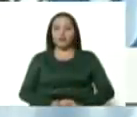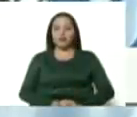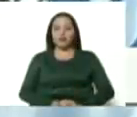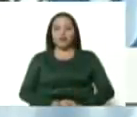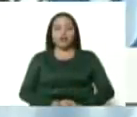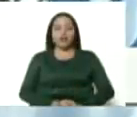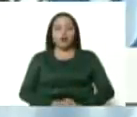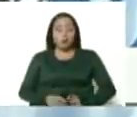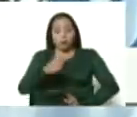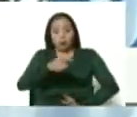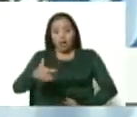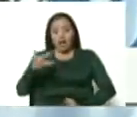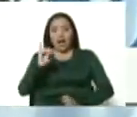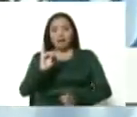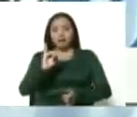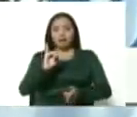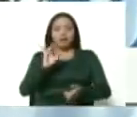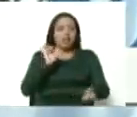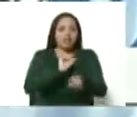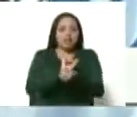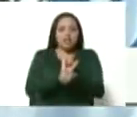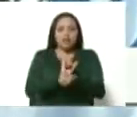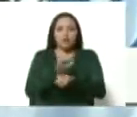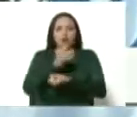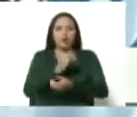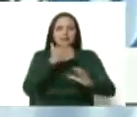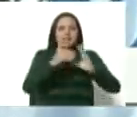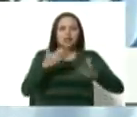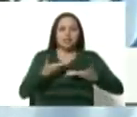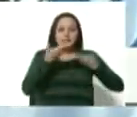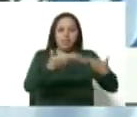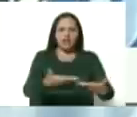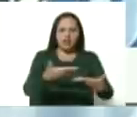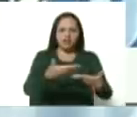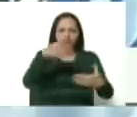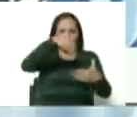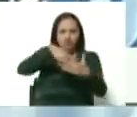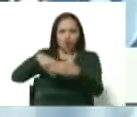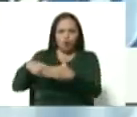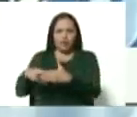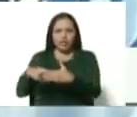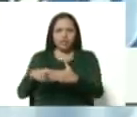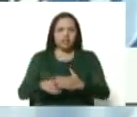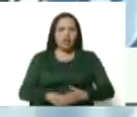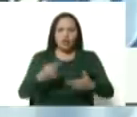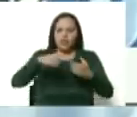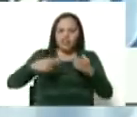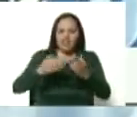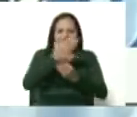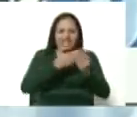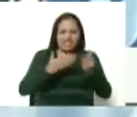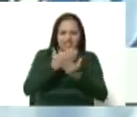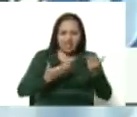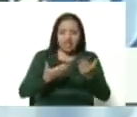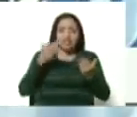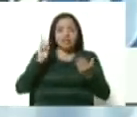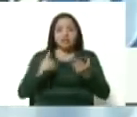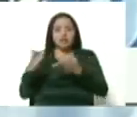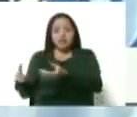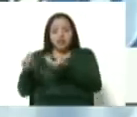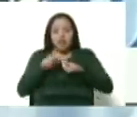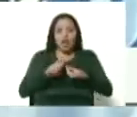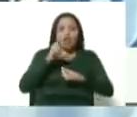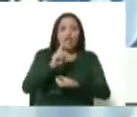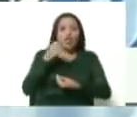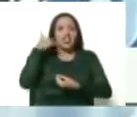mensajero de DHL le entregaba varios sobres con tarjeta. Se les incautaron dos teléfonos celulares y cinco